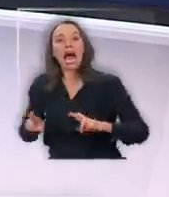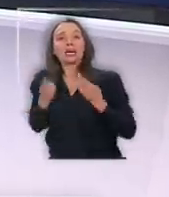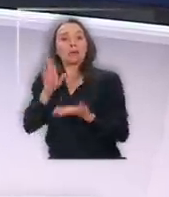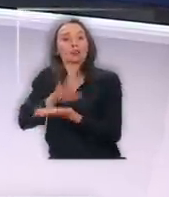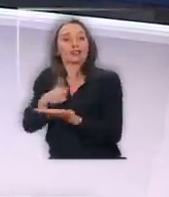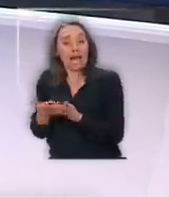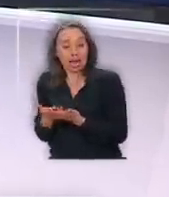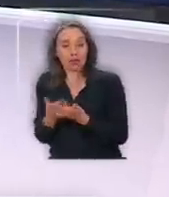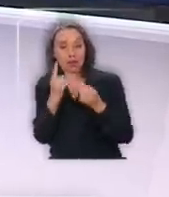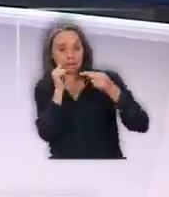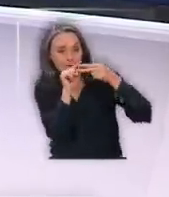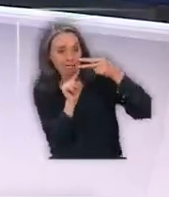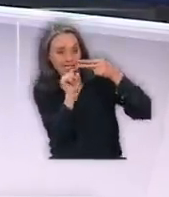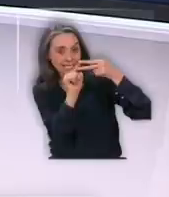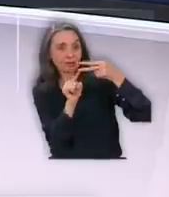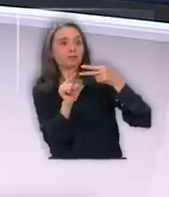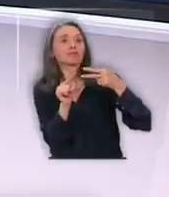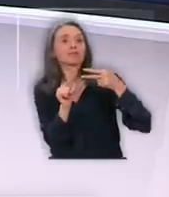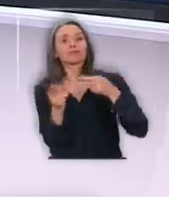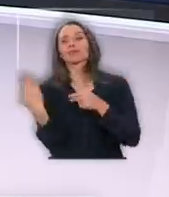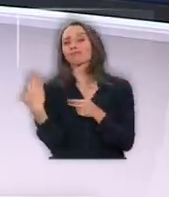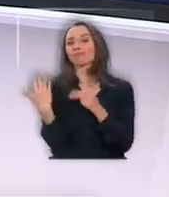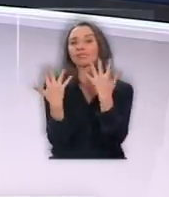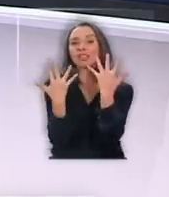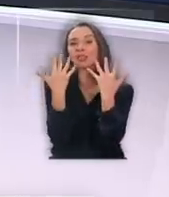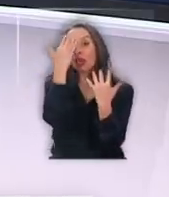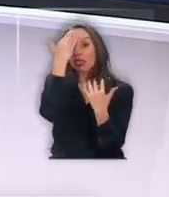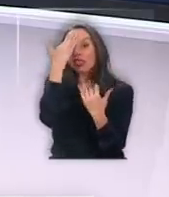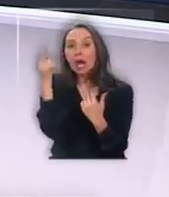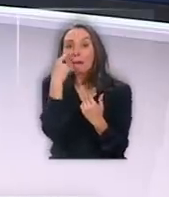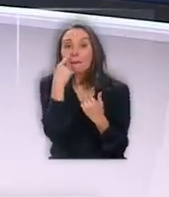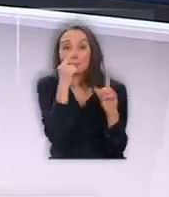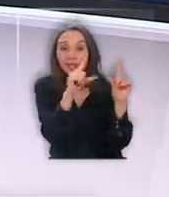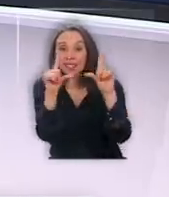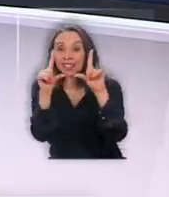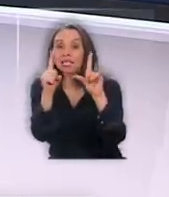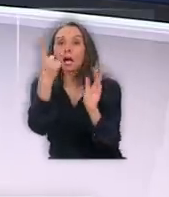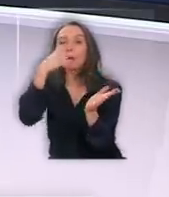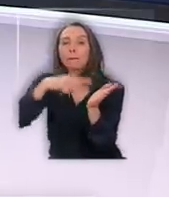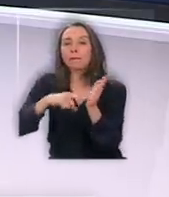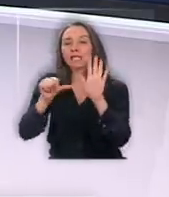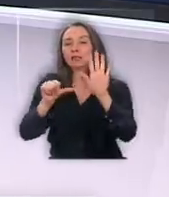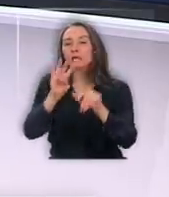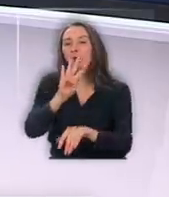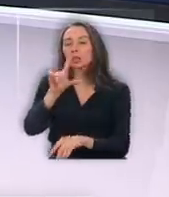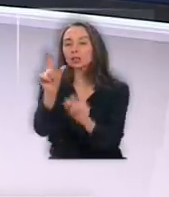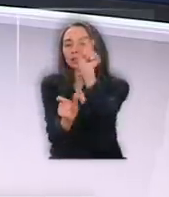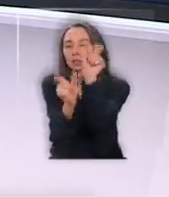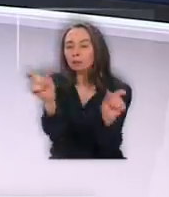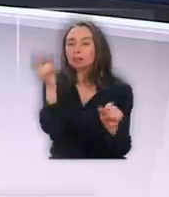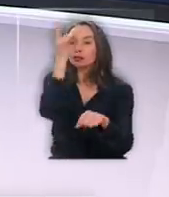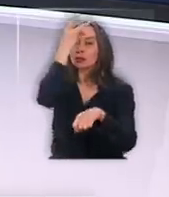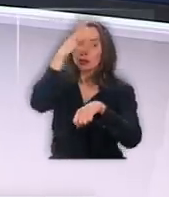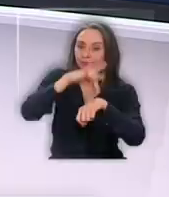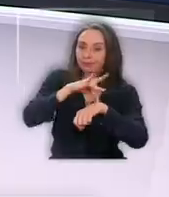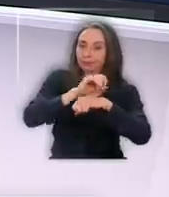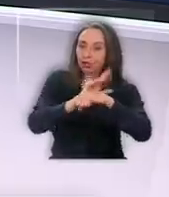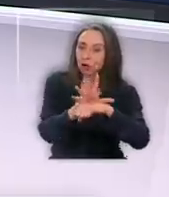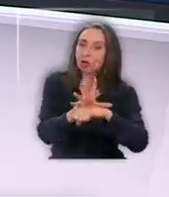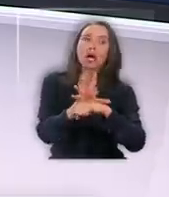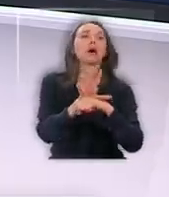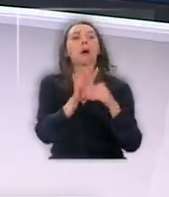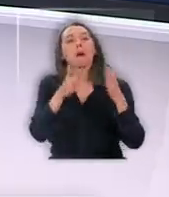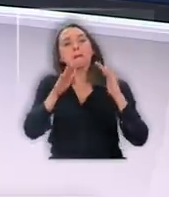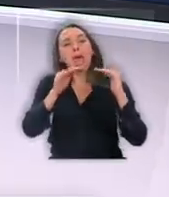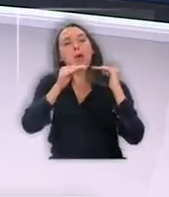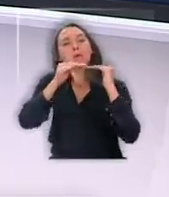teniendo, y también volvemos a los últimos 10 días, si usted se fija, estábamos en 1.647 casos y se mantenía